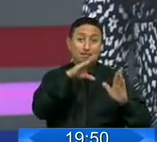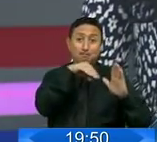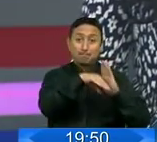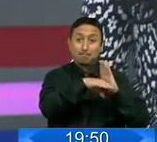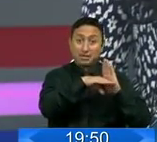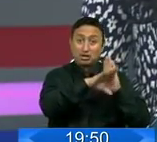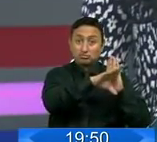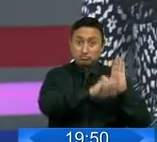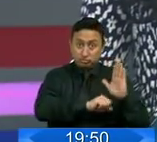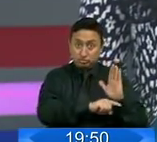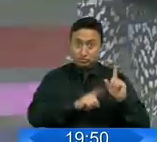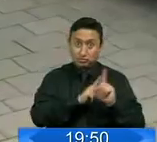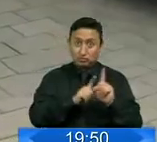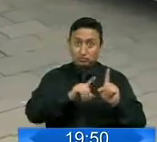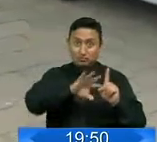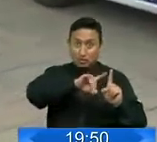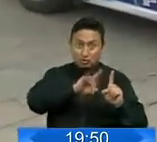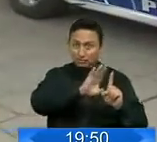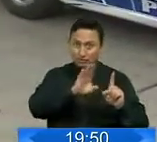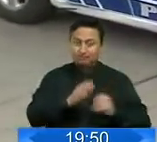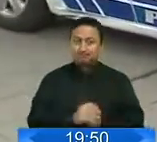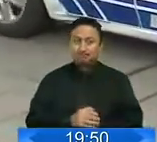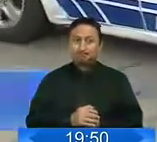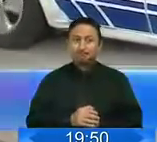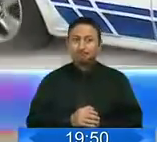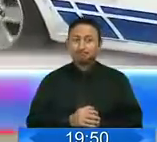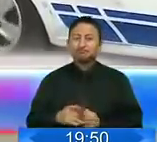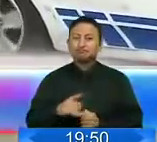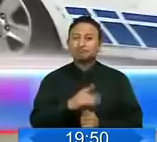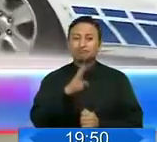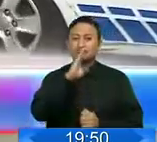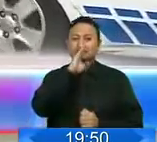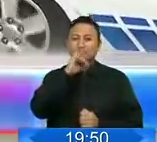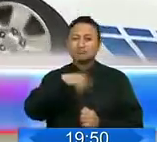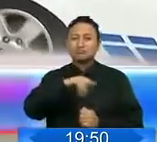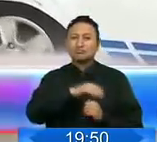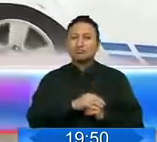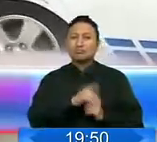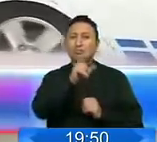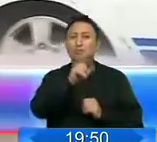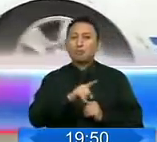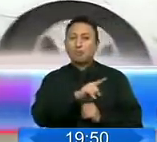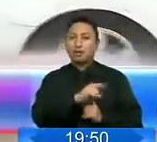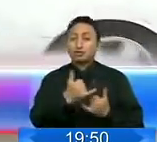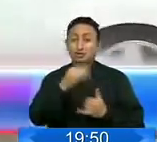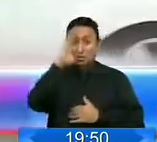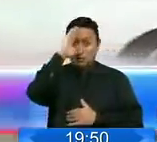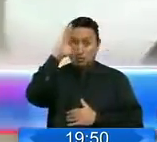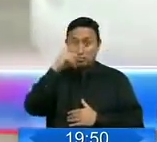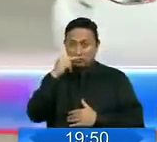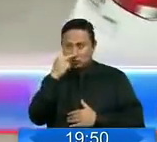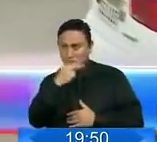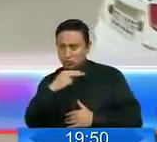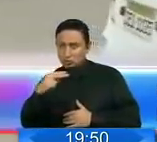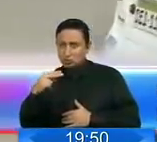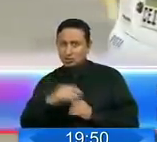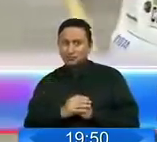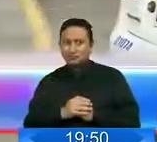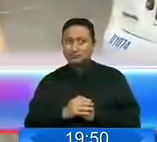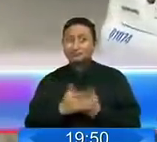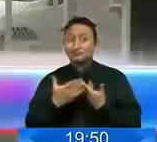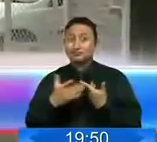bancaria. Buscan estar un paso adelante de los denominados sacapintas. En esta ocasión los agentes se adelantaron a la jugada